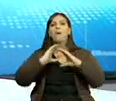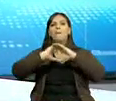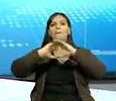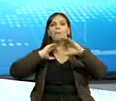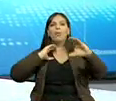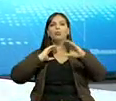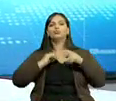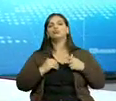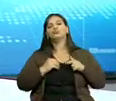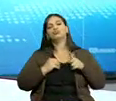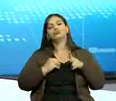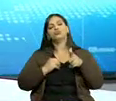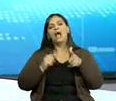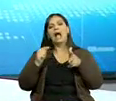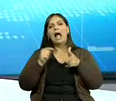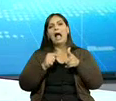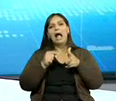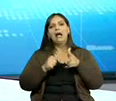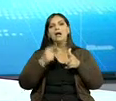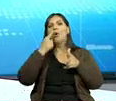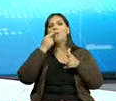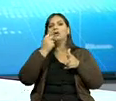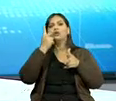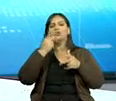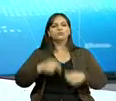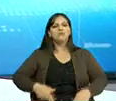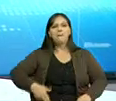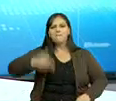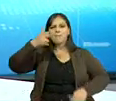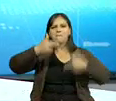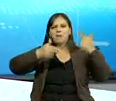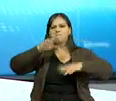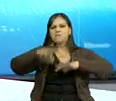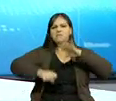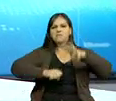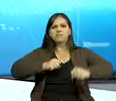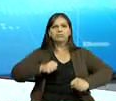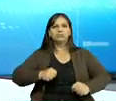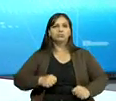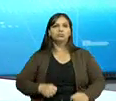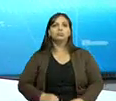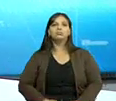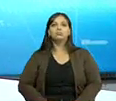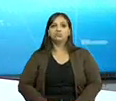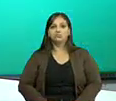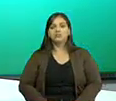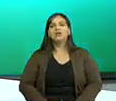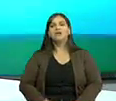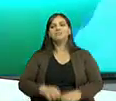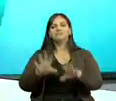fue captado por la cámara de seguridad. Ahí está la ayuda y también está la noticia.